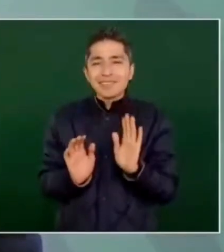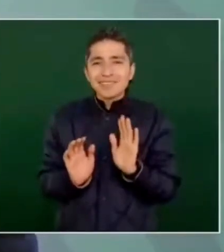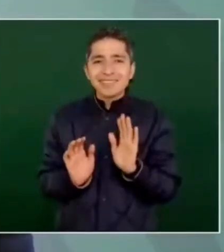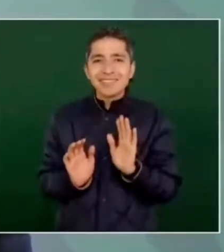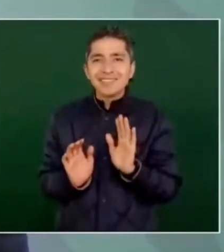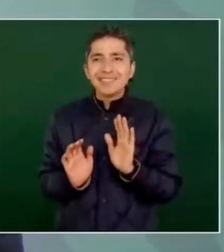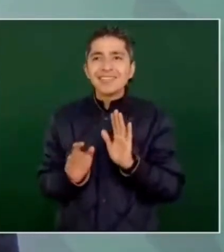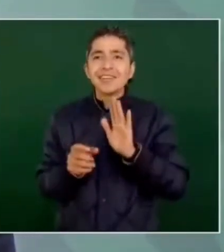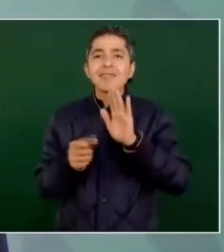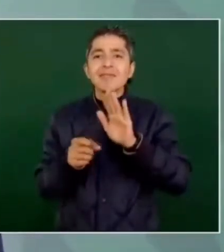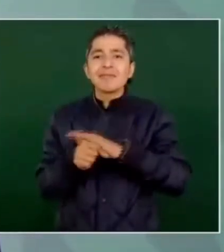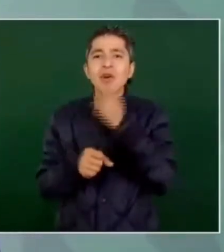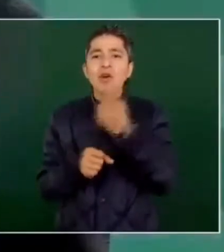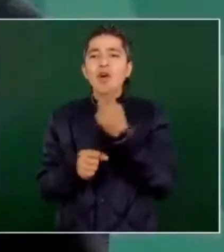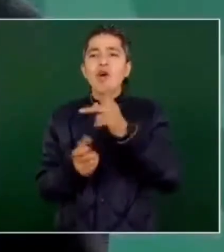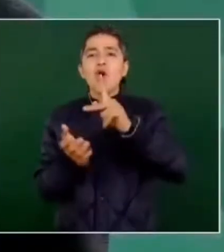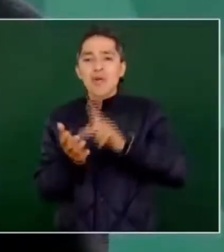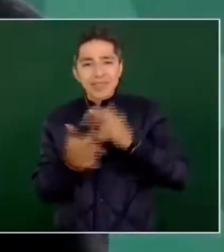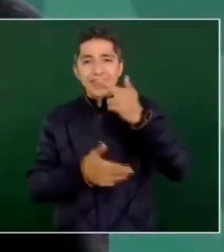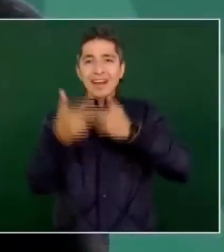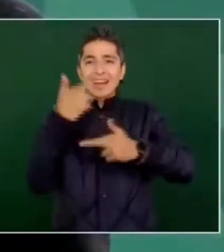porque no quiero que regrese el autoritarismo,